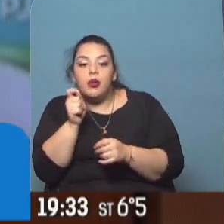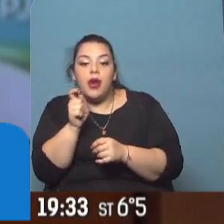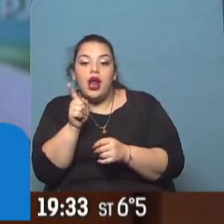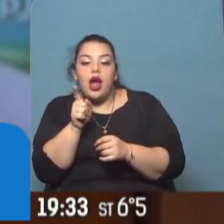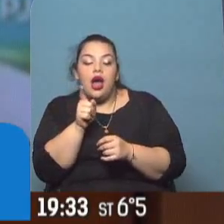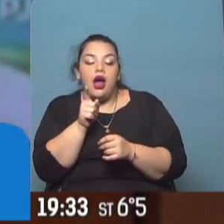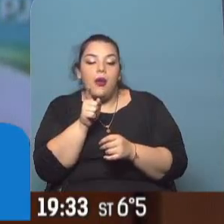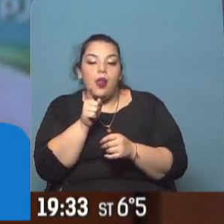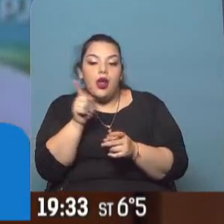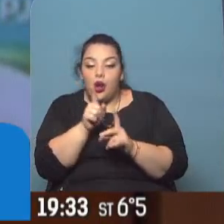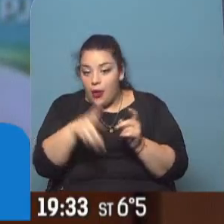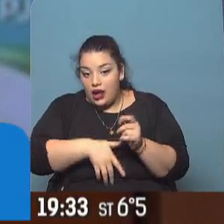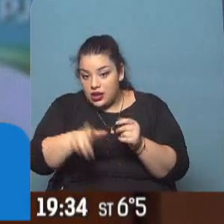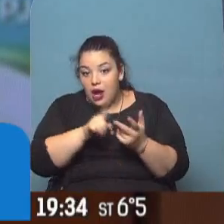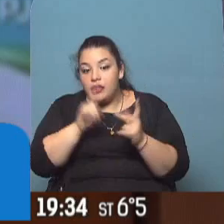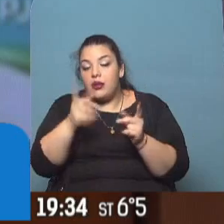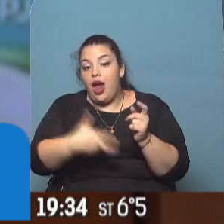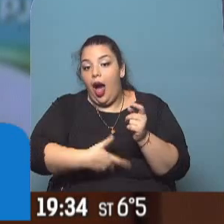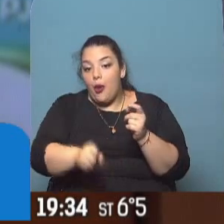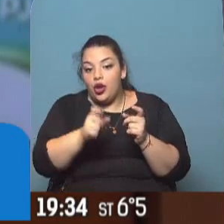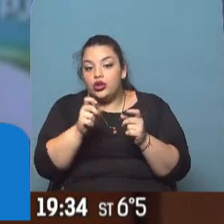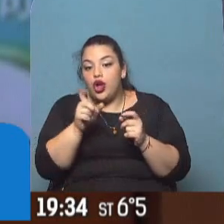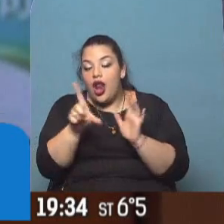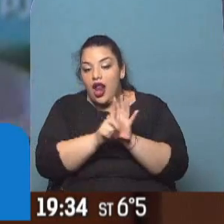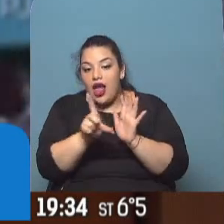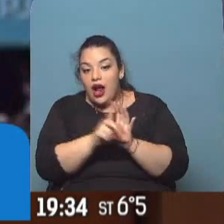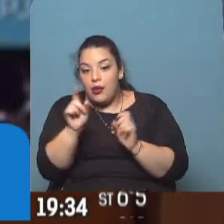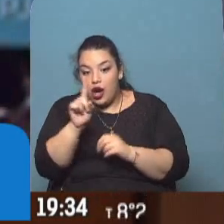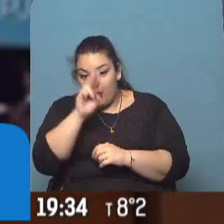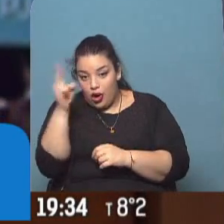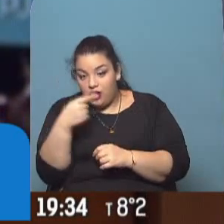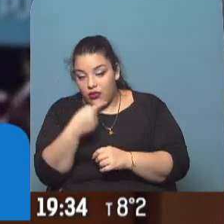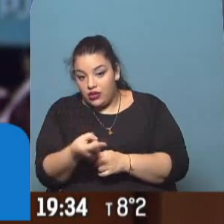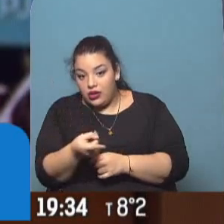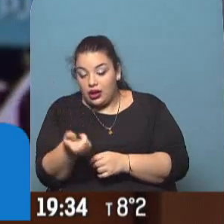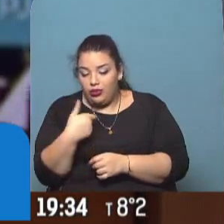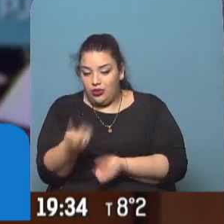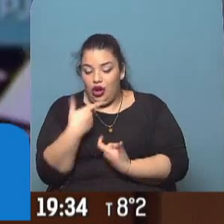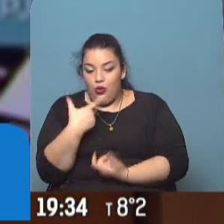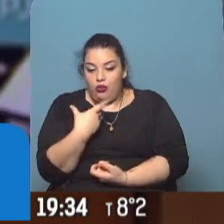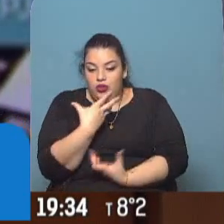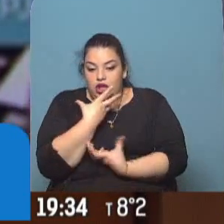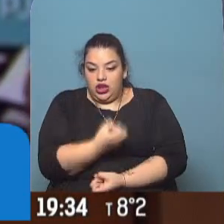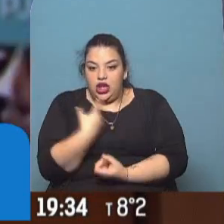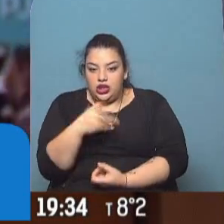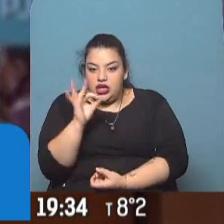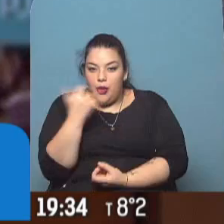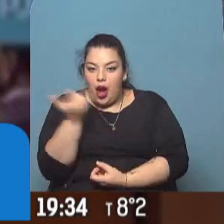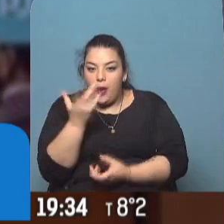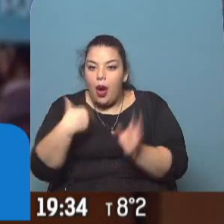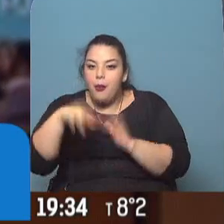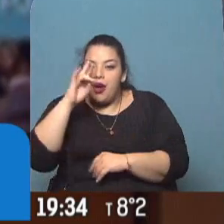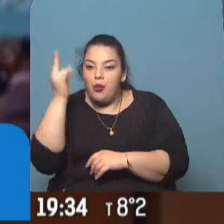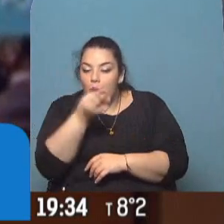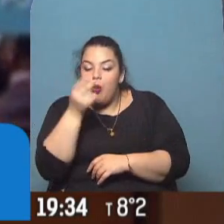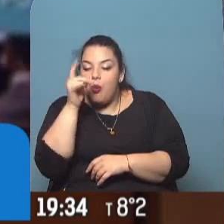dentro de 3 años enterarme que hubo más abortos. Para mí una excelente noticia sería que el Estado lidere una campaña de